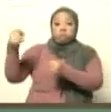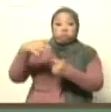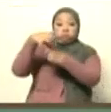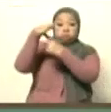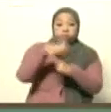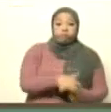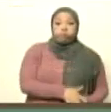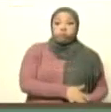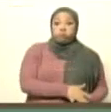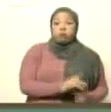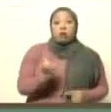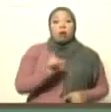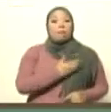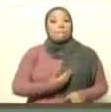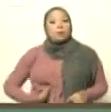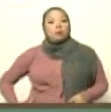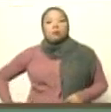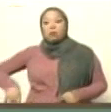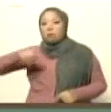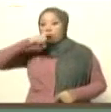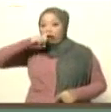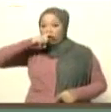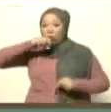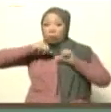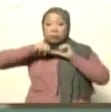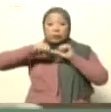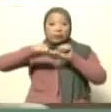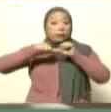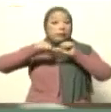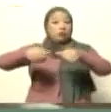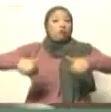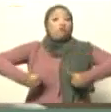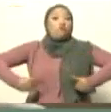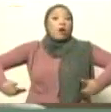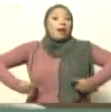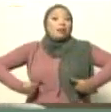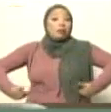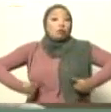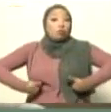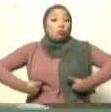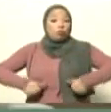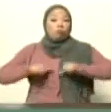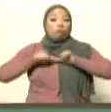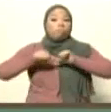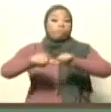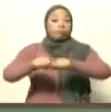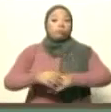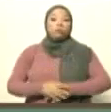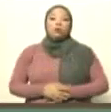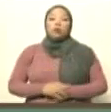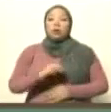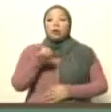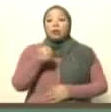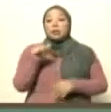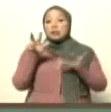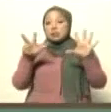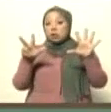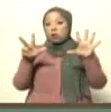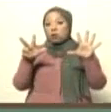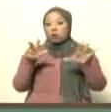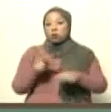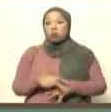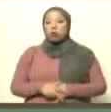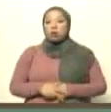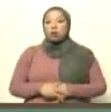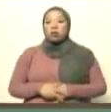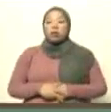presidente Nicolás Maduro? Seguir llamando al diálogo. Nicaragua lo vivió en el 18. Lo que trataron de